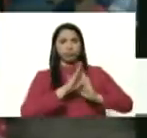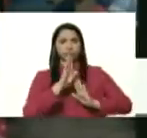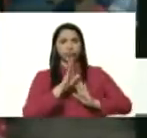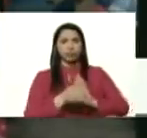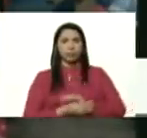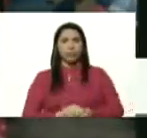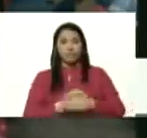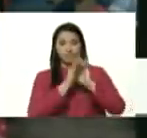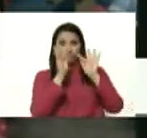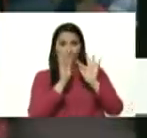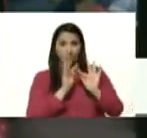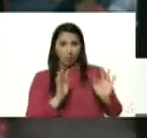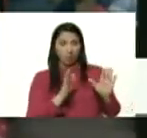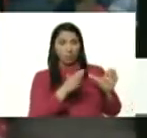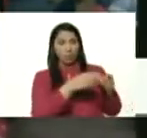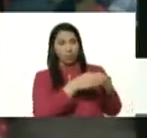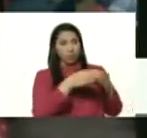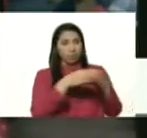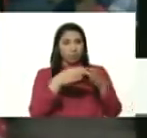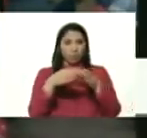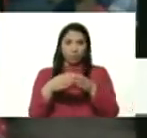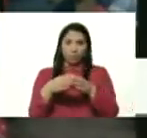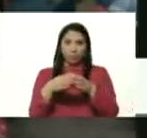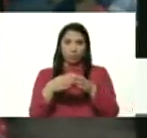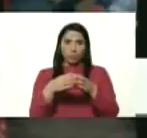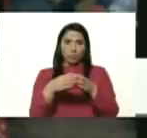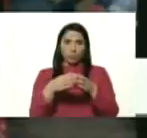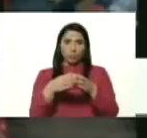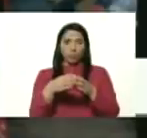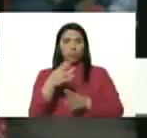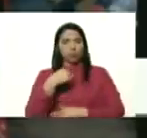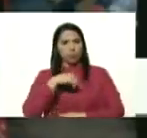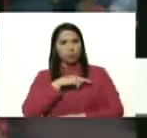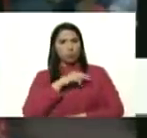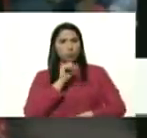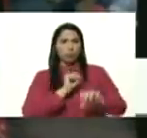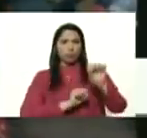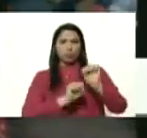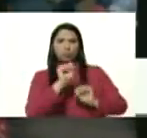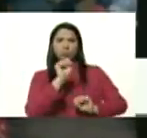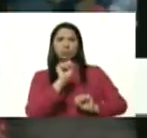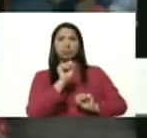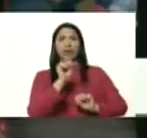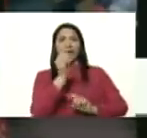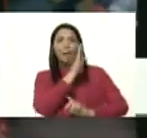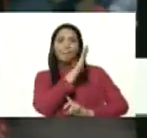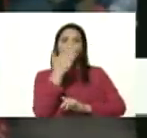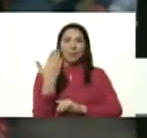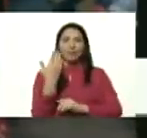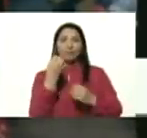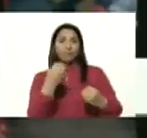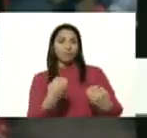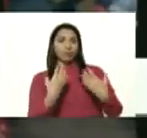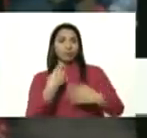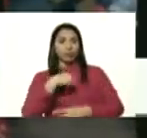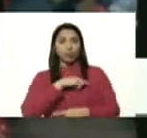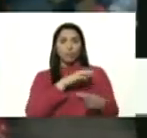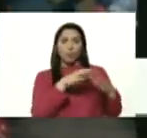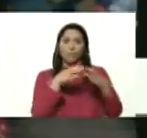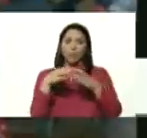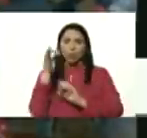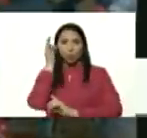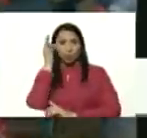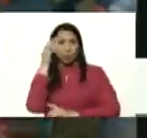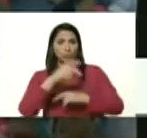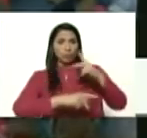manera organizada, creamos contingencias en medio de la pandemia, organizamos por procesos productivos. ¿Cómo